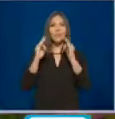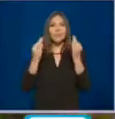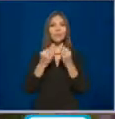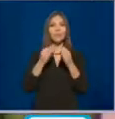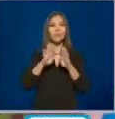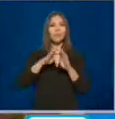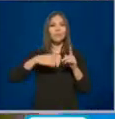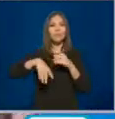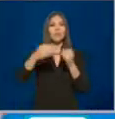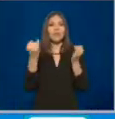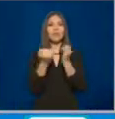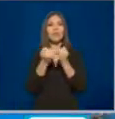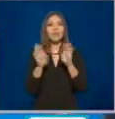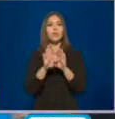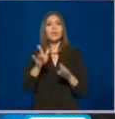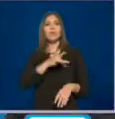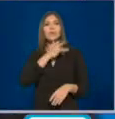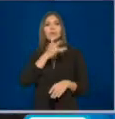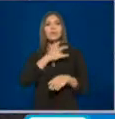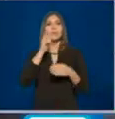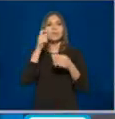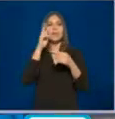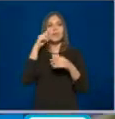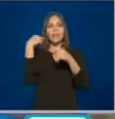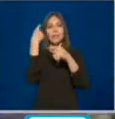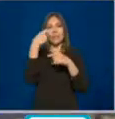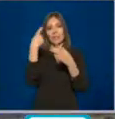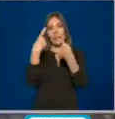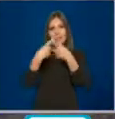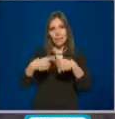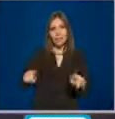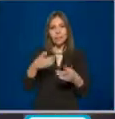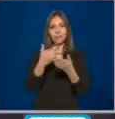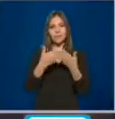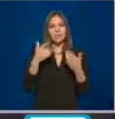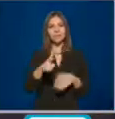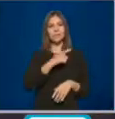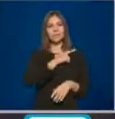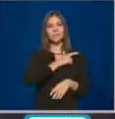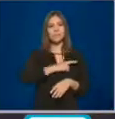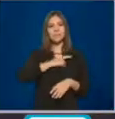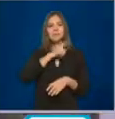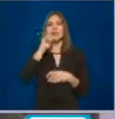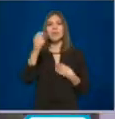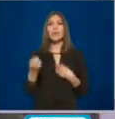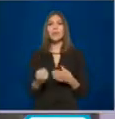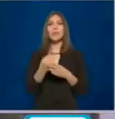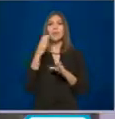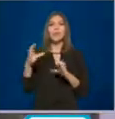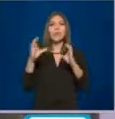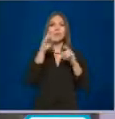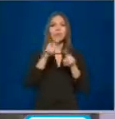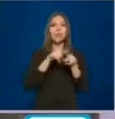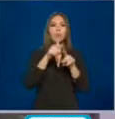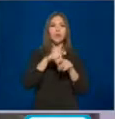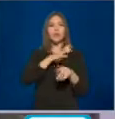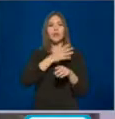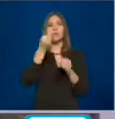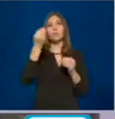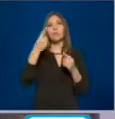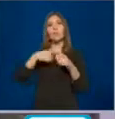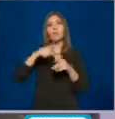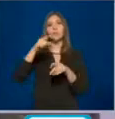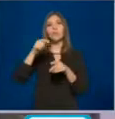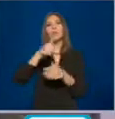también proyectarnos como queremos. Entonces, pues yo les vengo a presentar esta colección que a mí me encantó porque está inspirada en varios lugares de la Ciudad